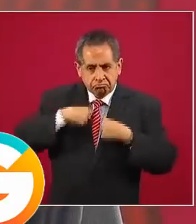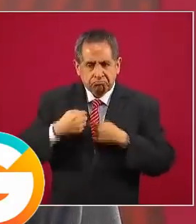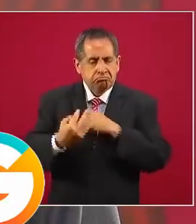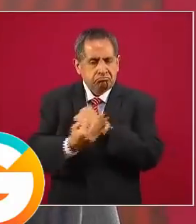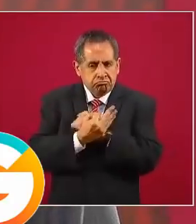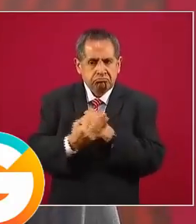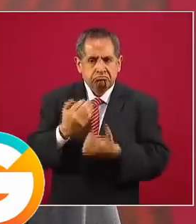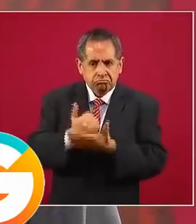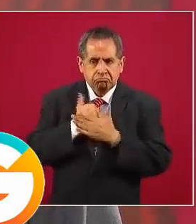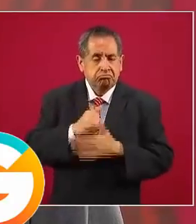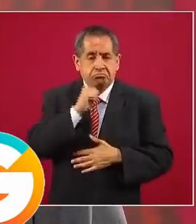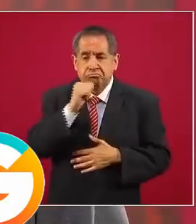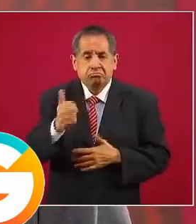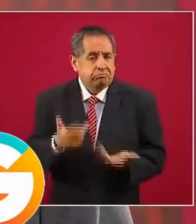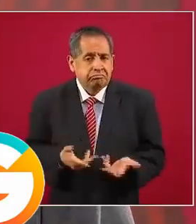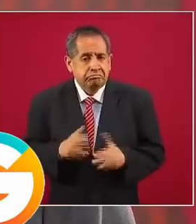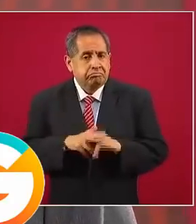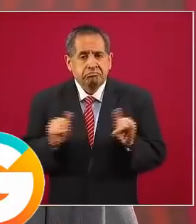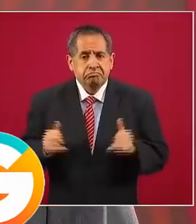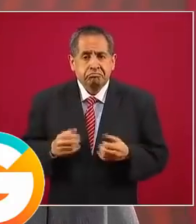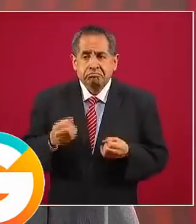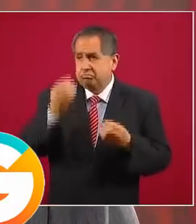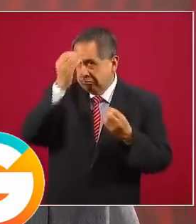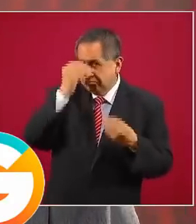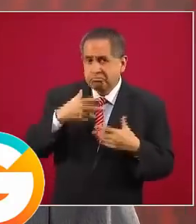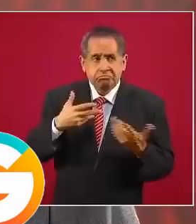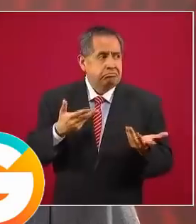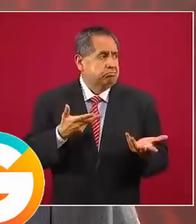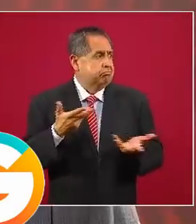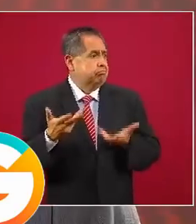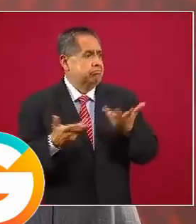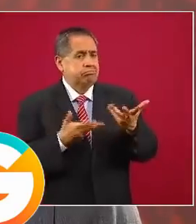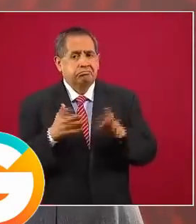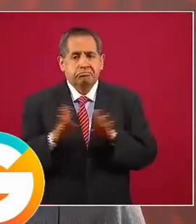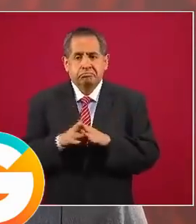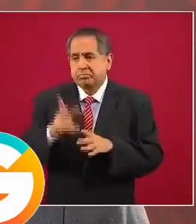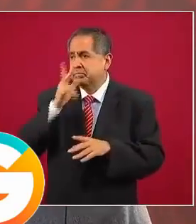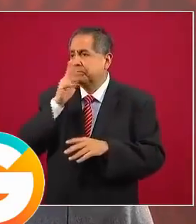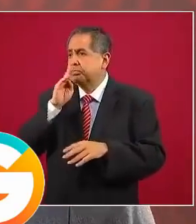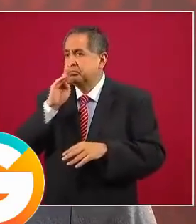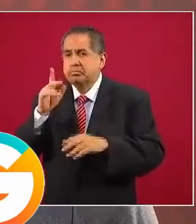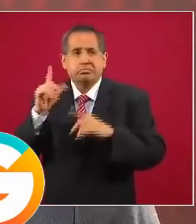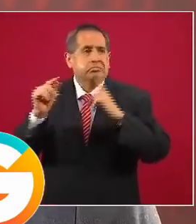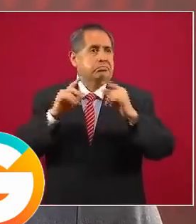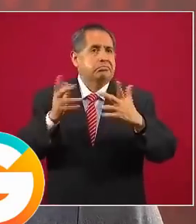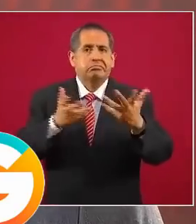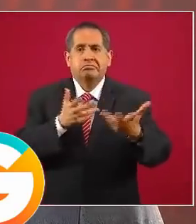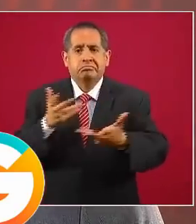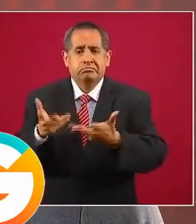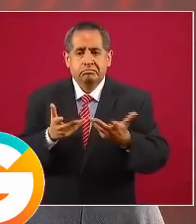sin orientación de los padres.